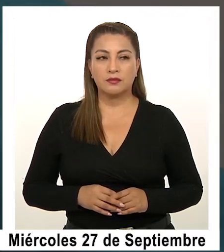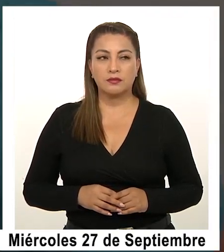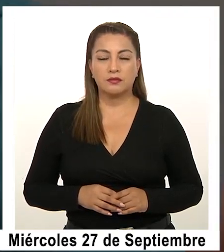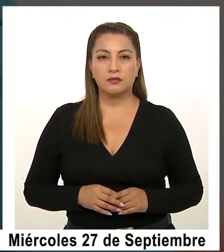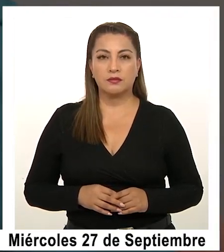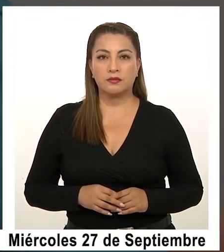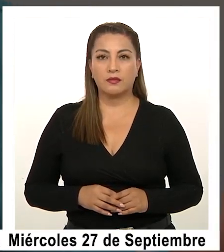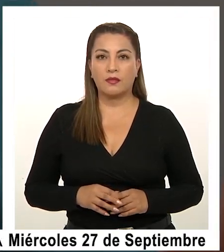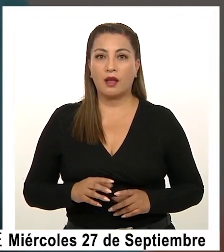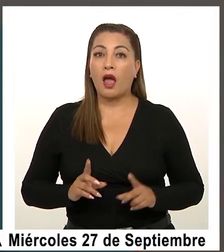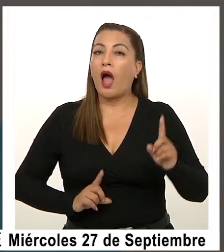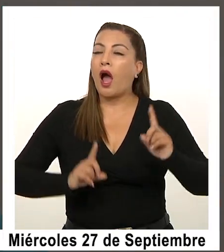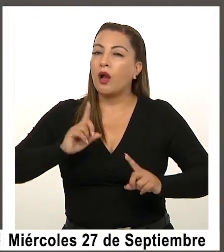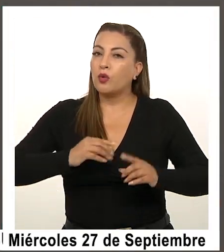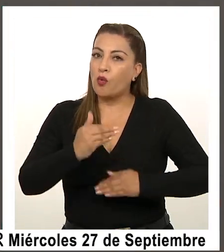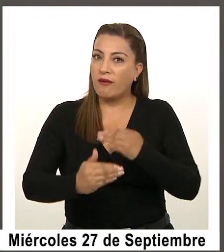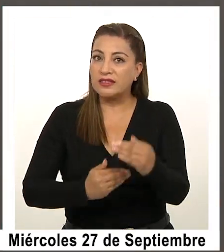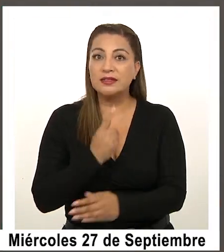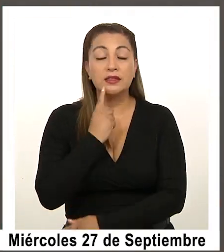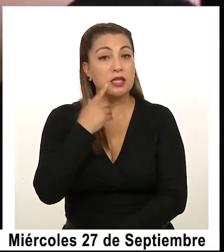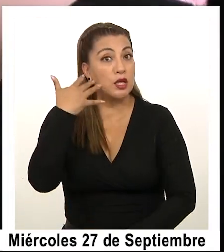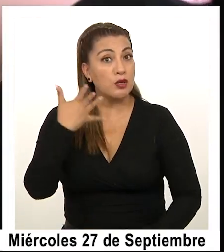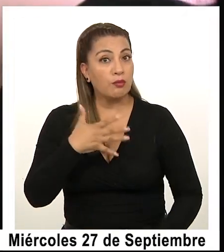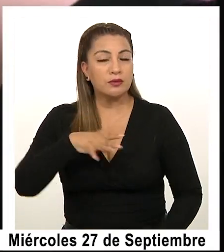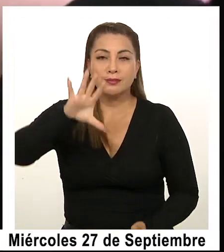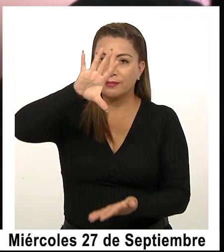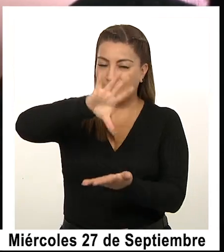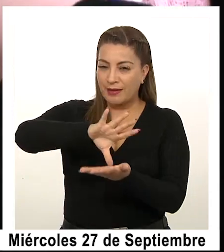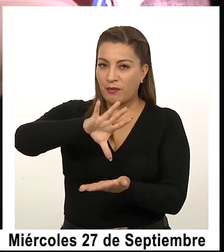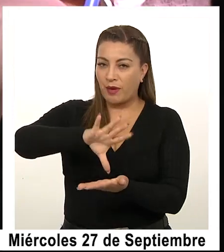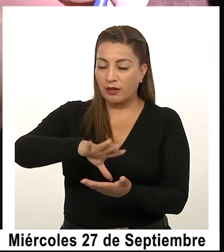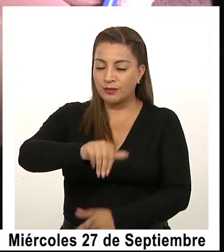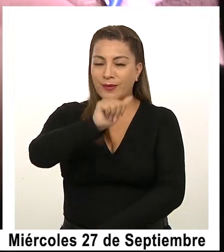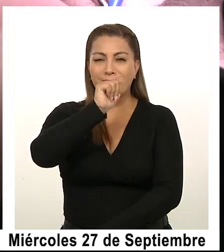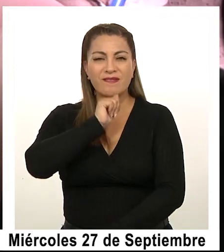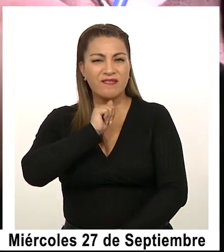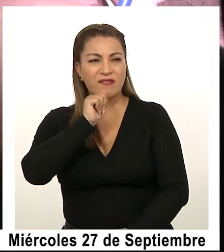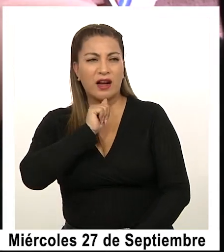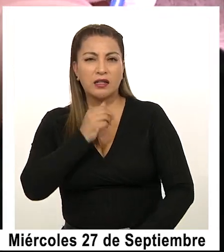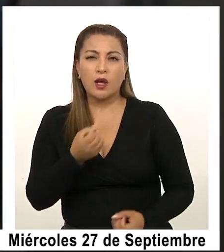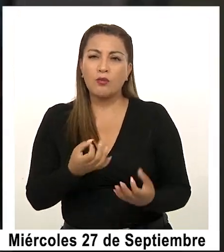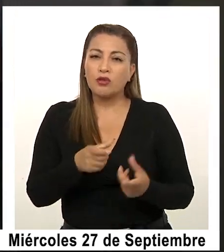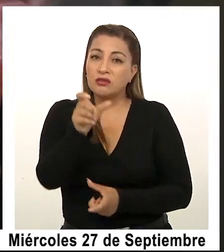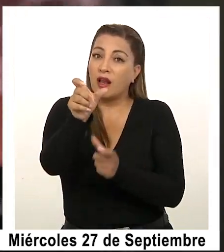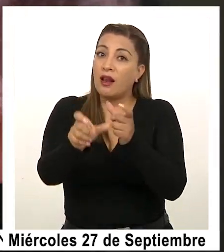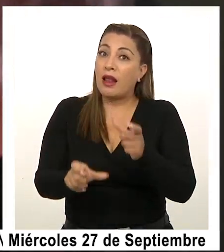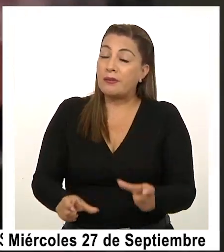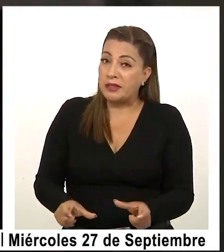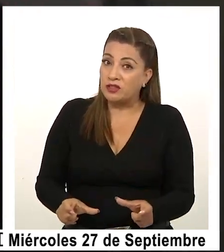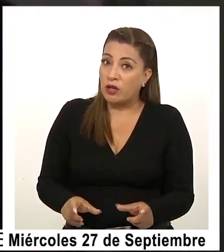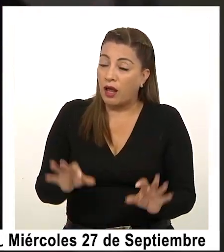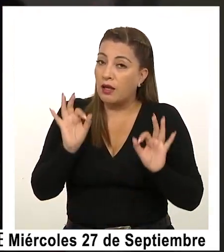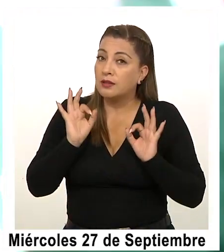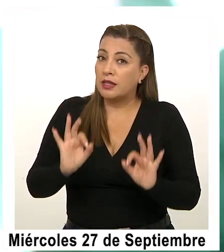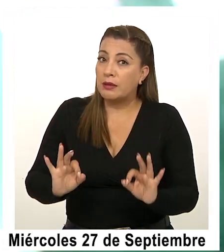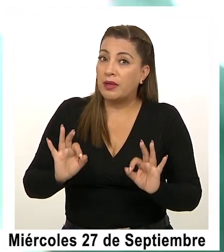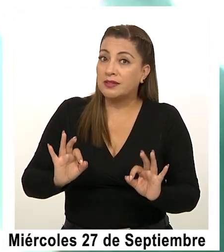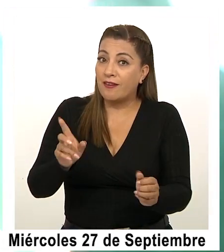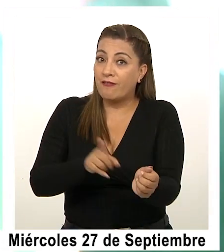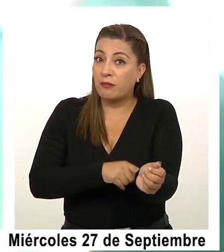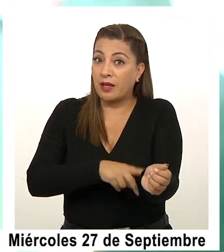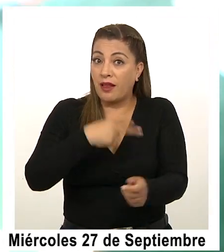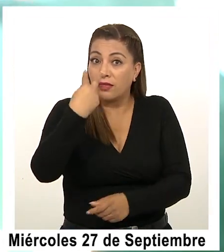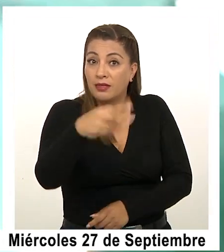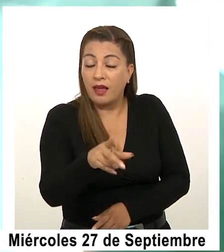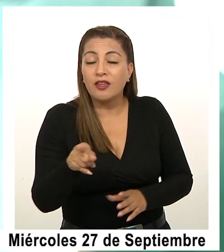Aunque ha habido avances importantes en nuestro país, todavía cuesta mucho que las personas, y en especial sus